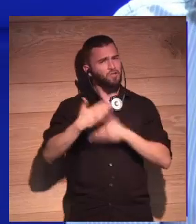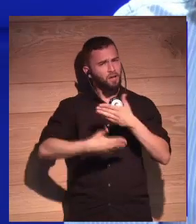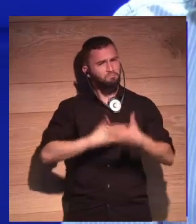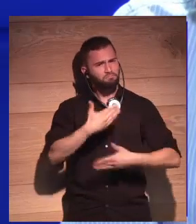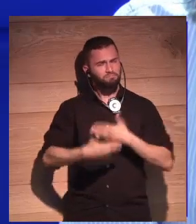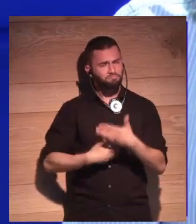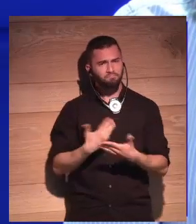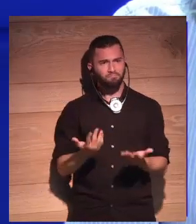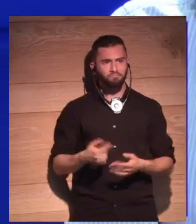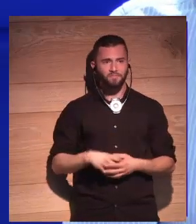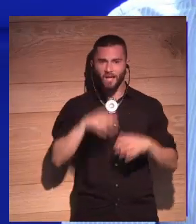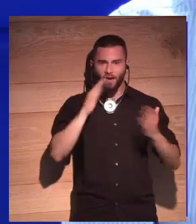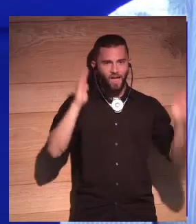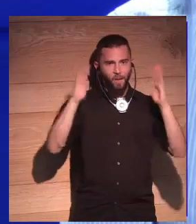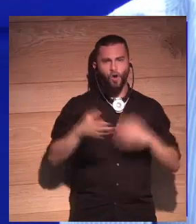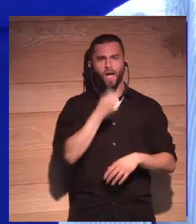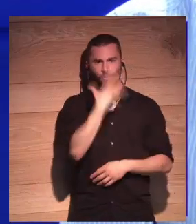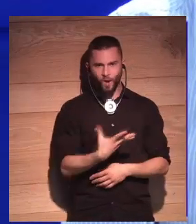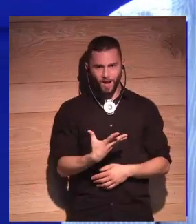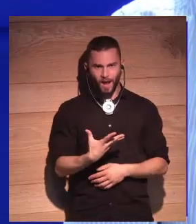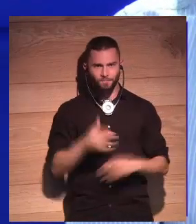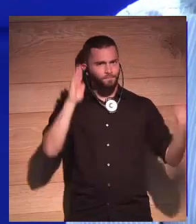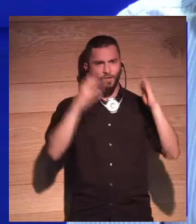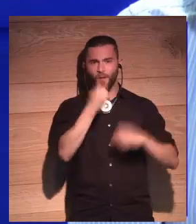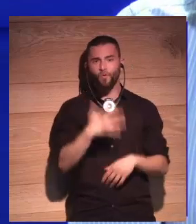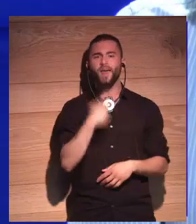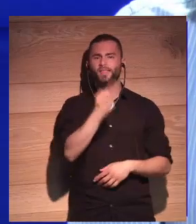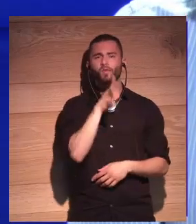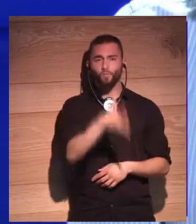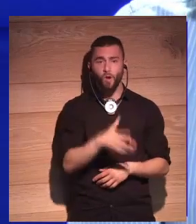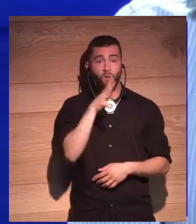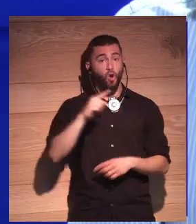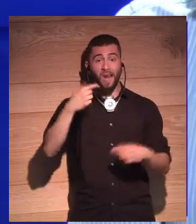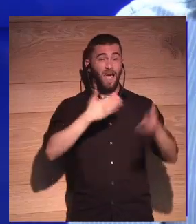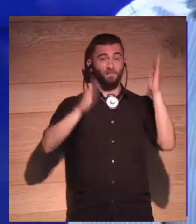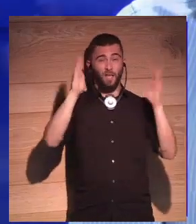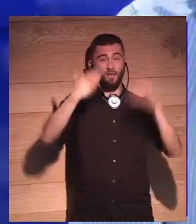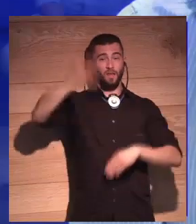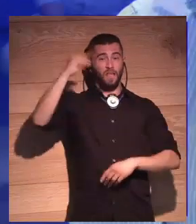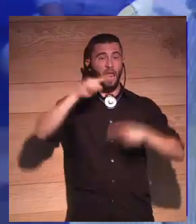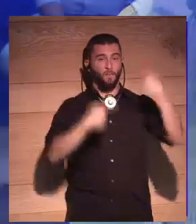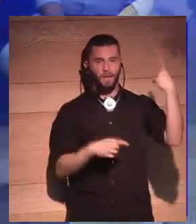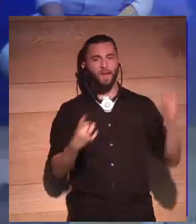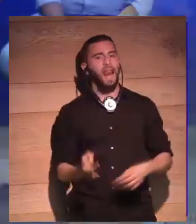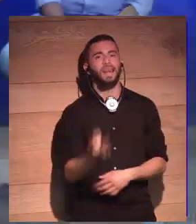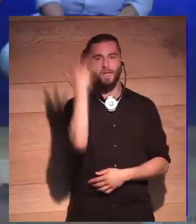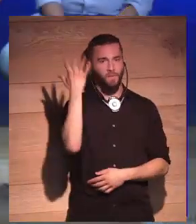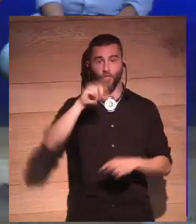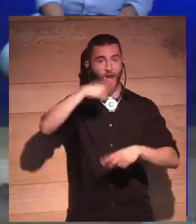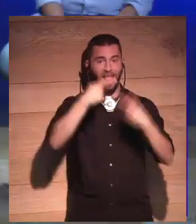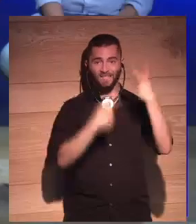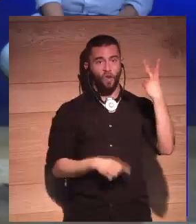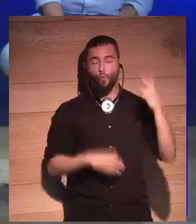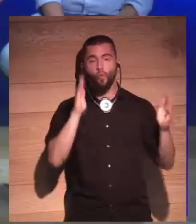ola es la buena. ¿Y por qué digo que esta ola es la buena? Pues porque la primera fue la de la invención. La segunda fue